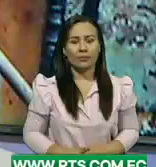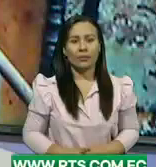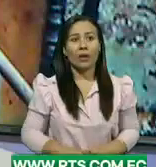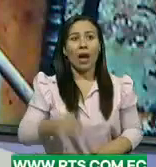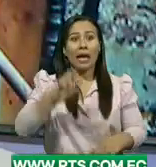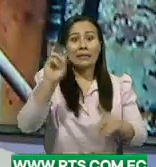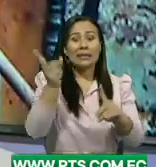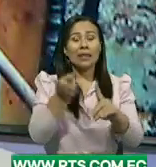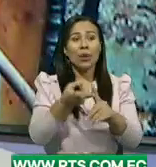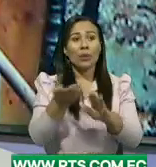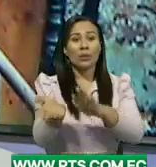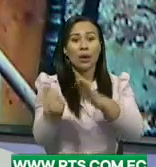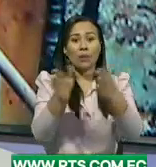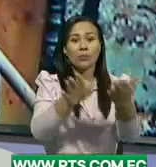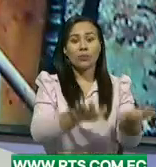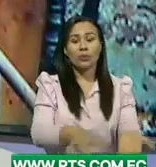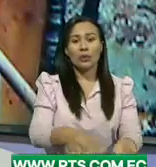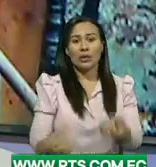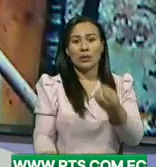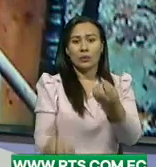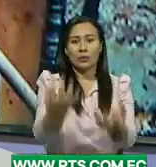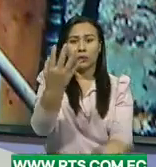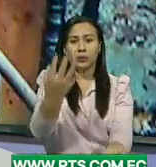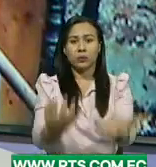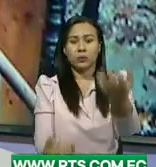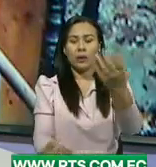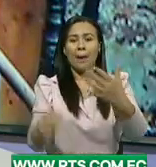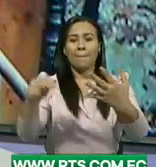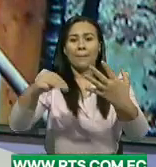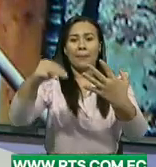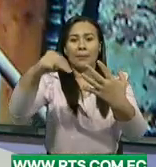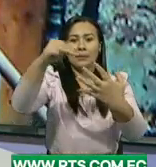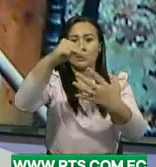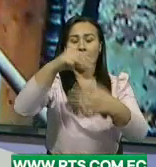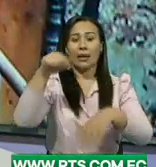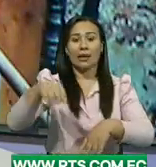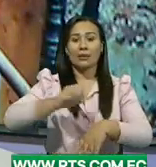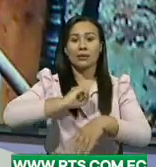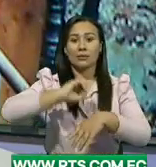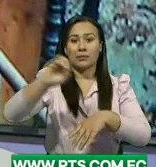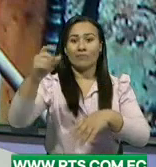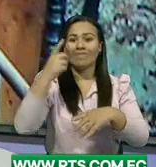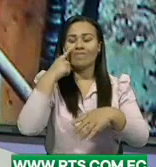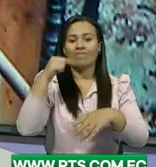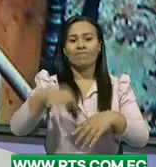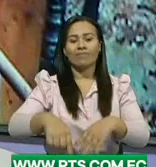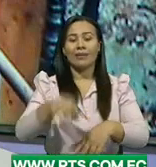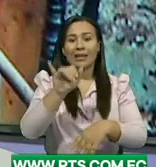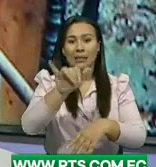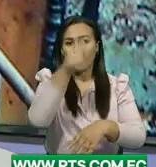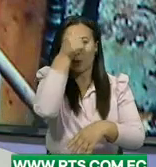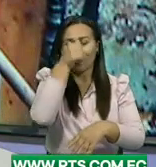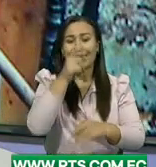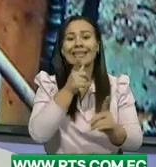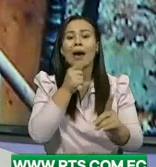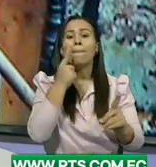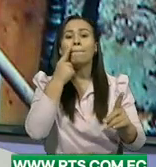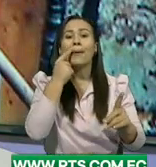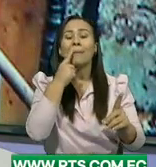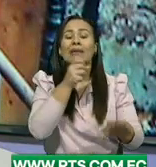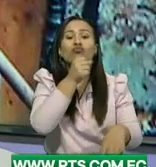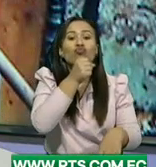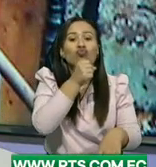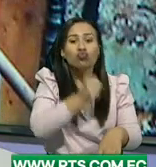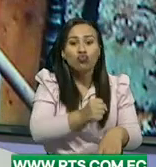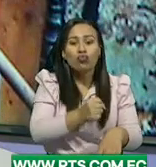Una segunda víctima cobró el incendio ocurrido en Mapasingue Oeste durante el fin de semana. Se trata del padre del adulto mayor